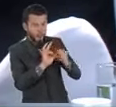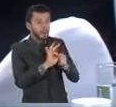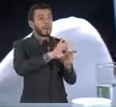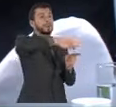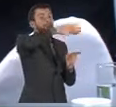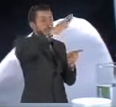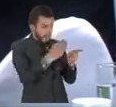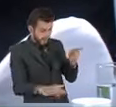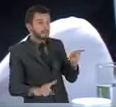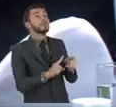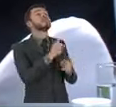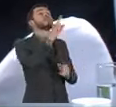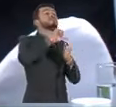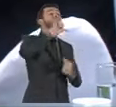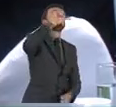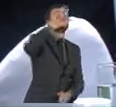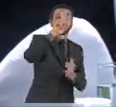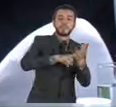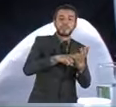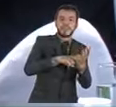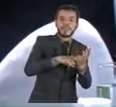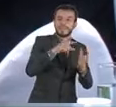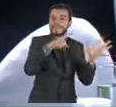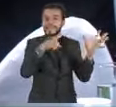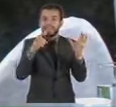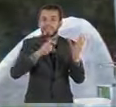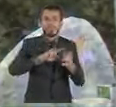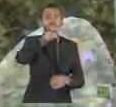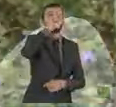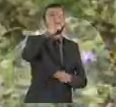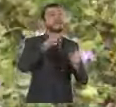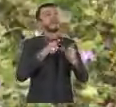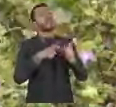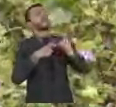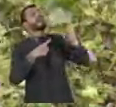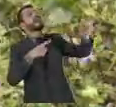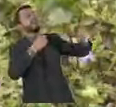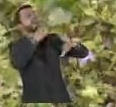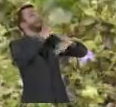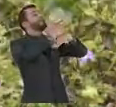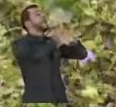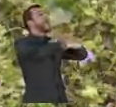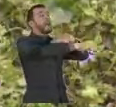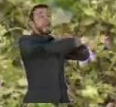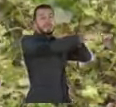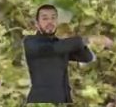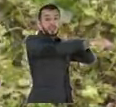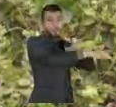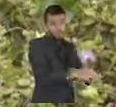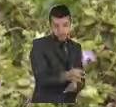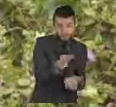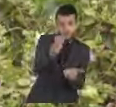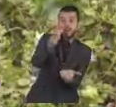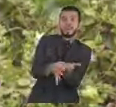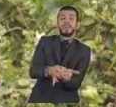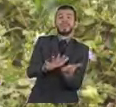altura, a más de 1.000 kilómetros del puerto más cercano, pareciera difícil encontrar un sitio más desafiante para ser la capital de un